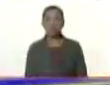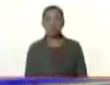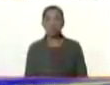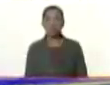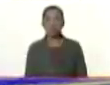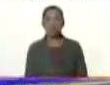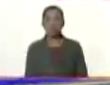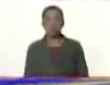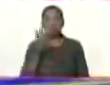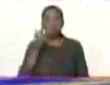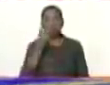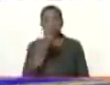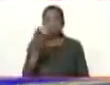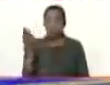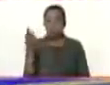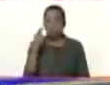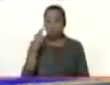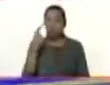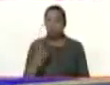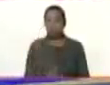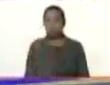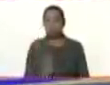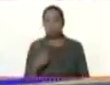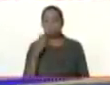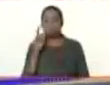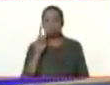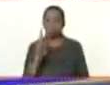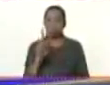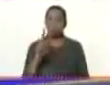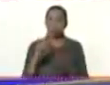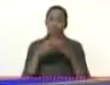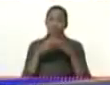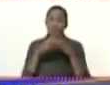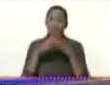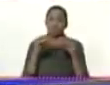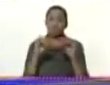Fíjense ustedes, yo estaba viendo todo por